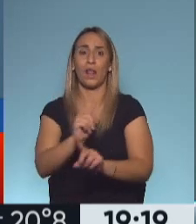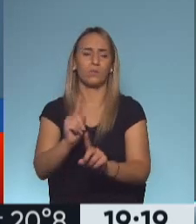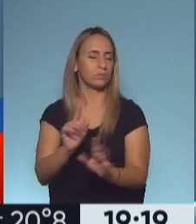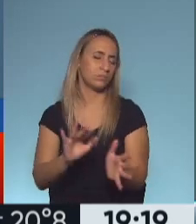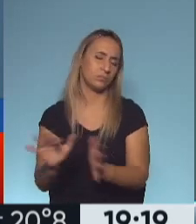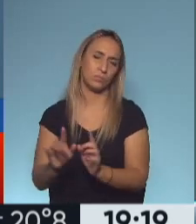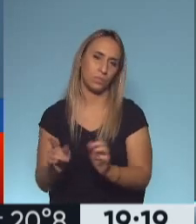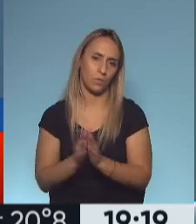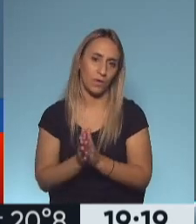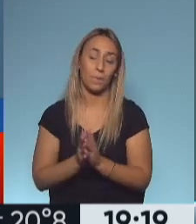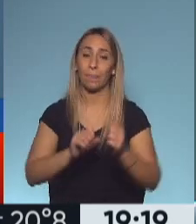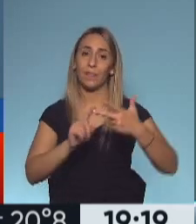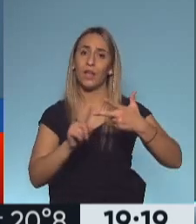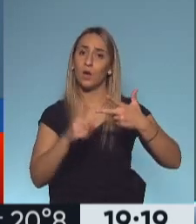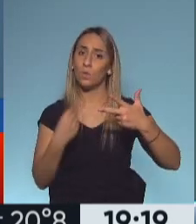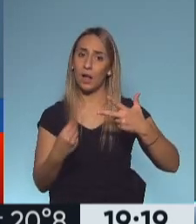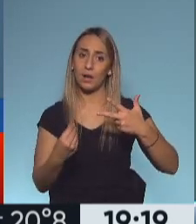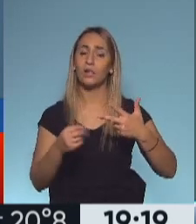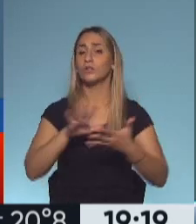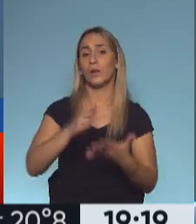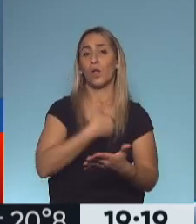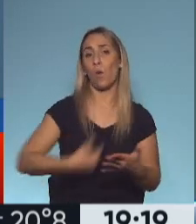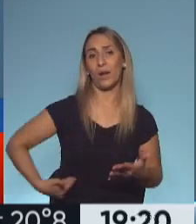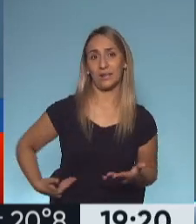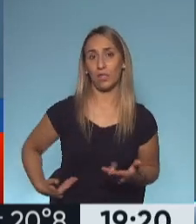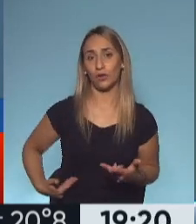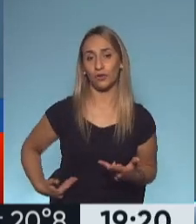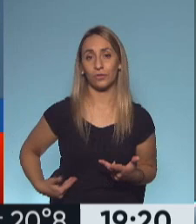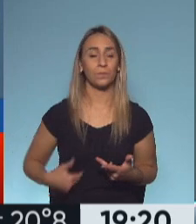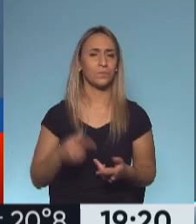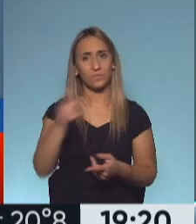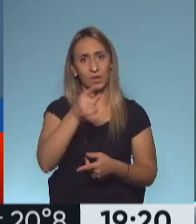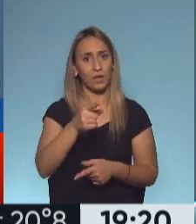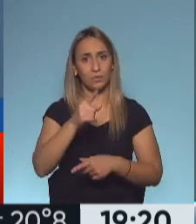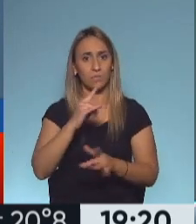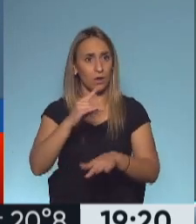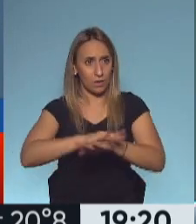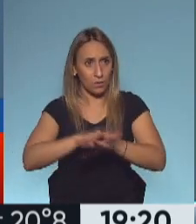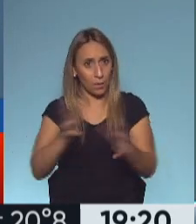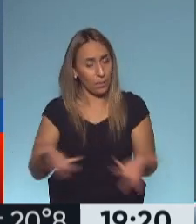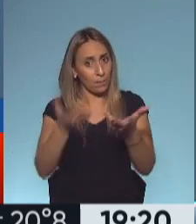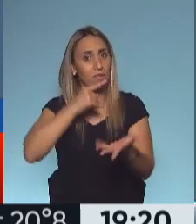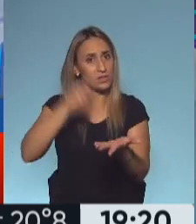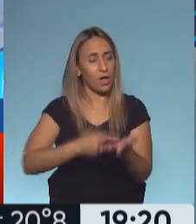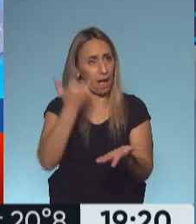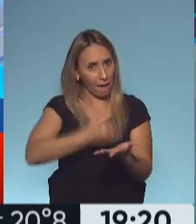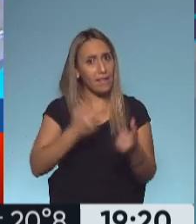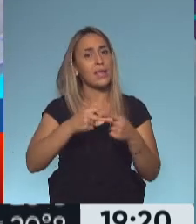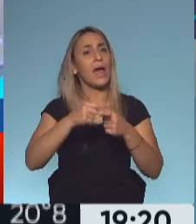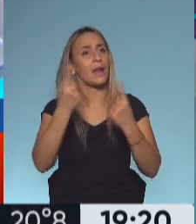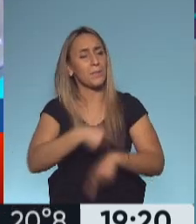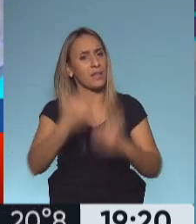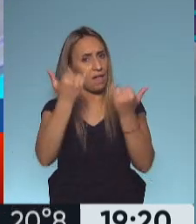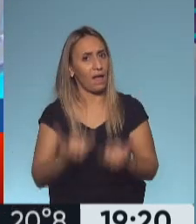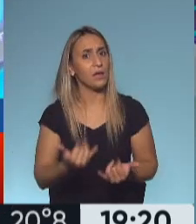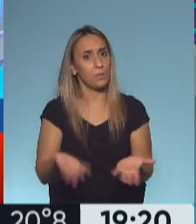hablábamos antes, chicos, que tiene que ver con los gobernadores y las gobernadoras, háganse cargo, tomen medidas si tienen que tomar, tienen las herramientas para hacerlo. Te dejo un último